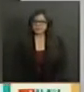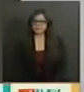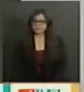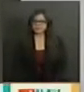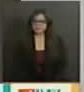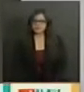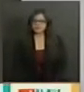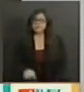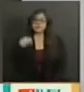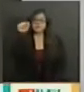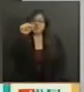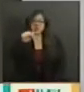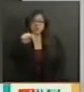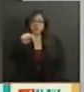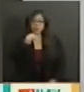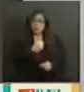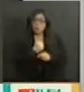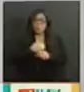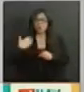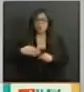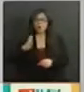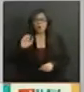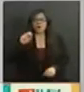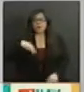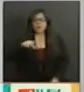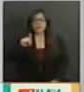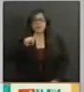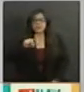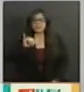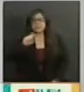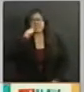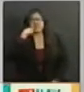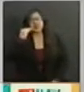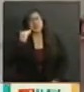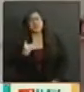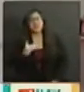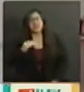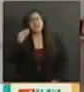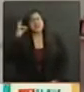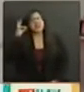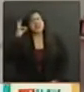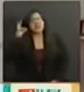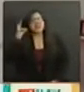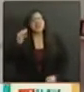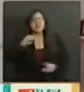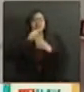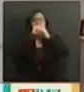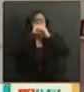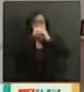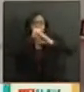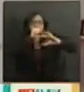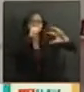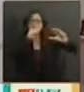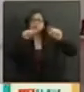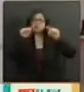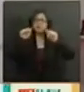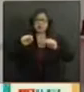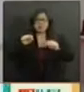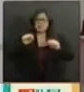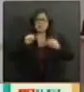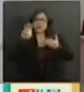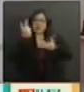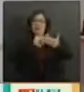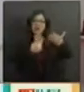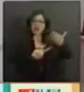Esta es una obra fundamental de Banksy, que se llama La Niña y el Globo. Esto es un stencil, el tipo de